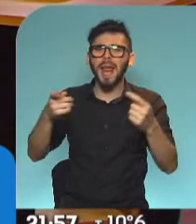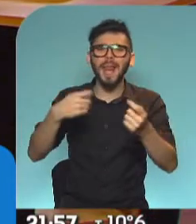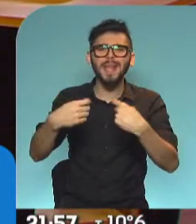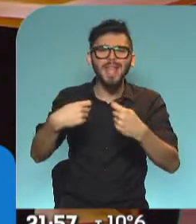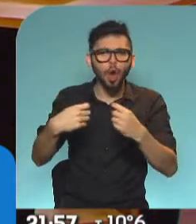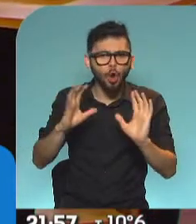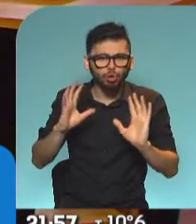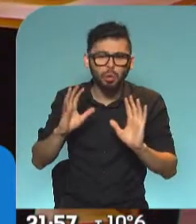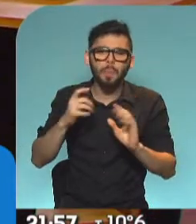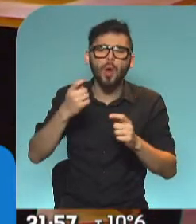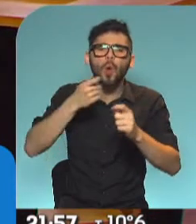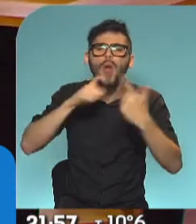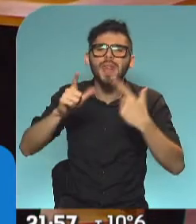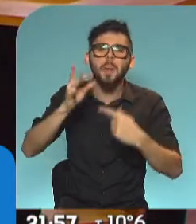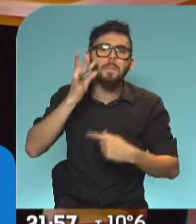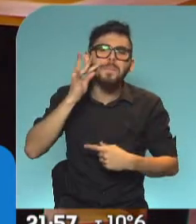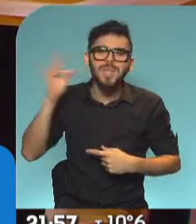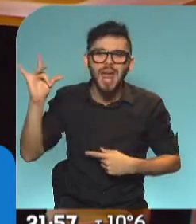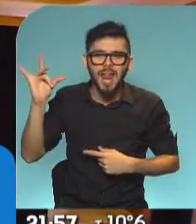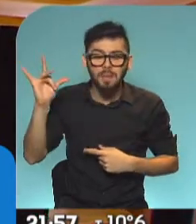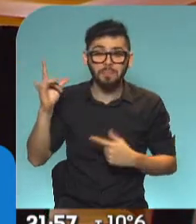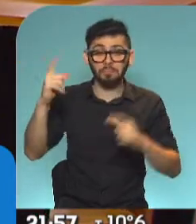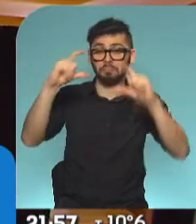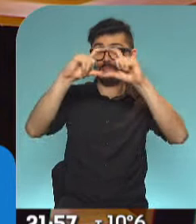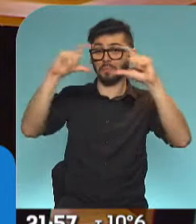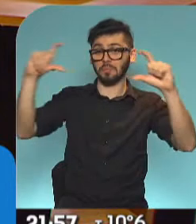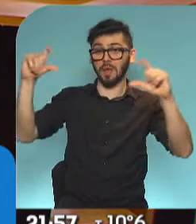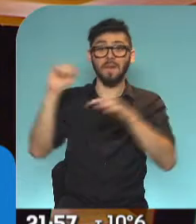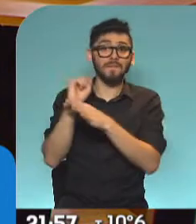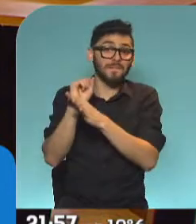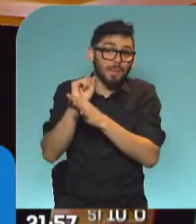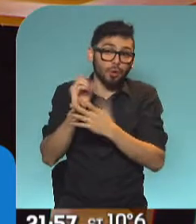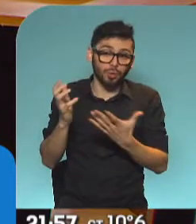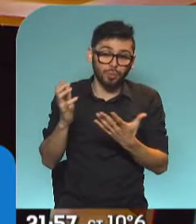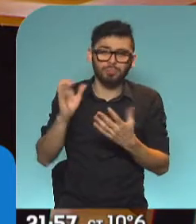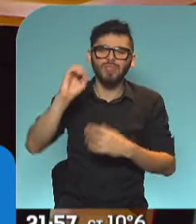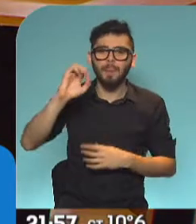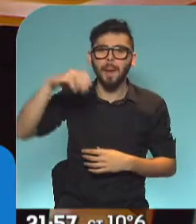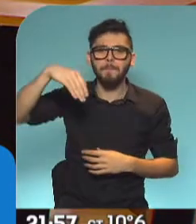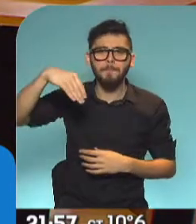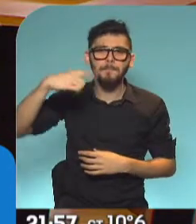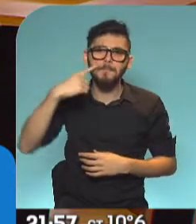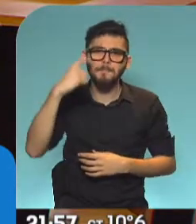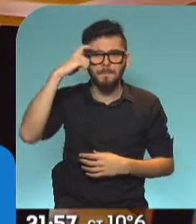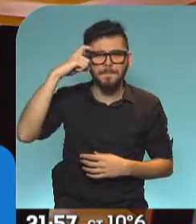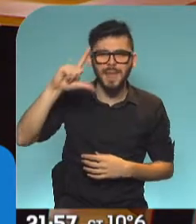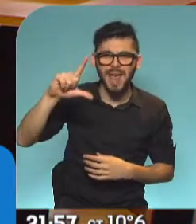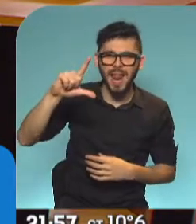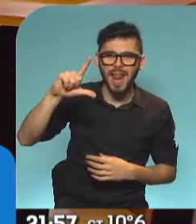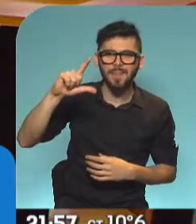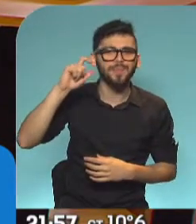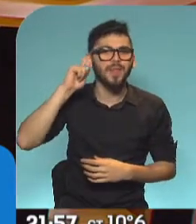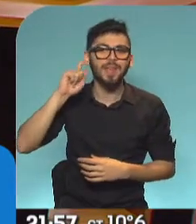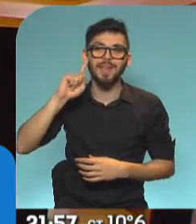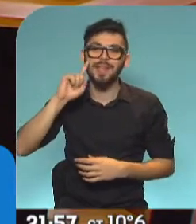la foto y el apellido de un famoso. Bueno, lo que nombró, denominó, es Miel Gibson, justamente. Buenísimo. Les gusta.